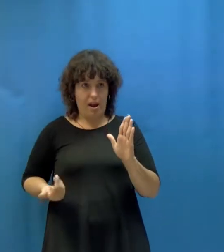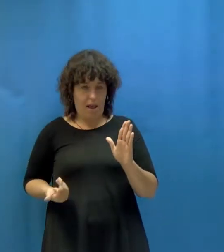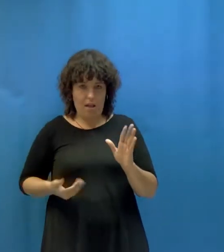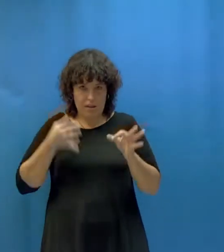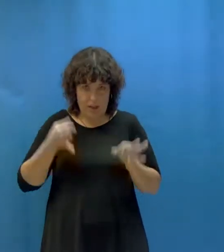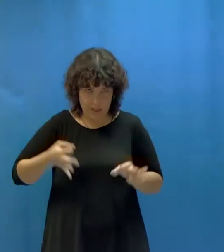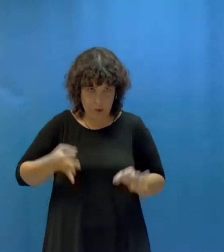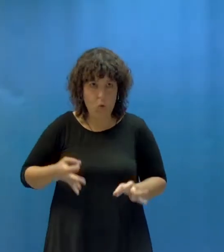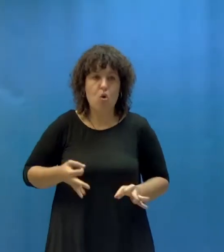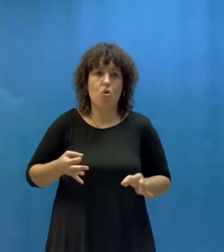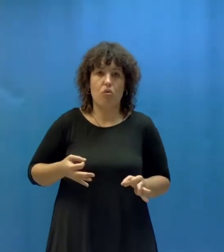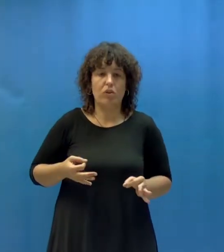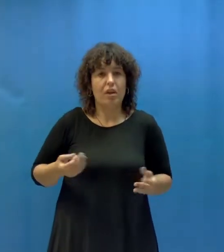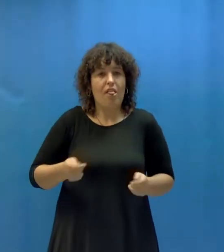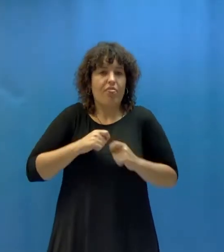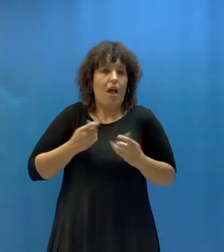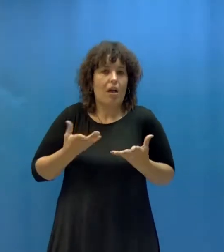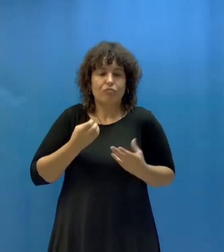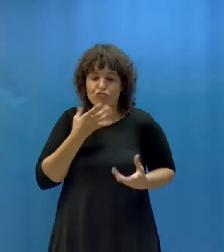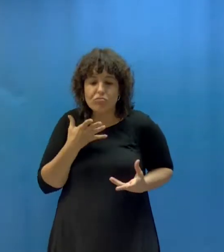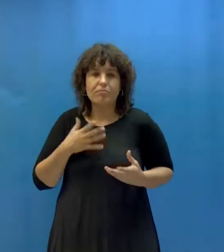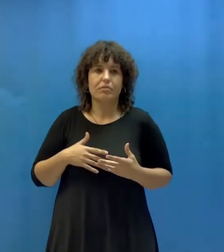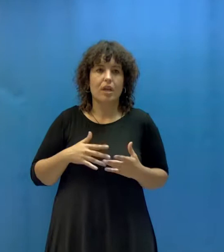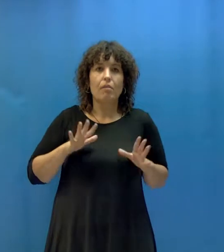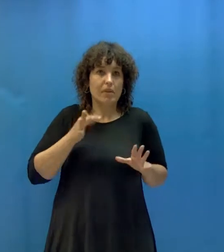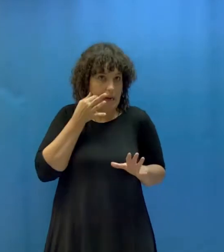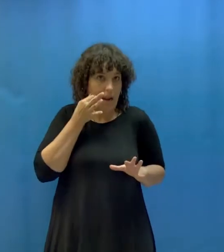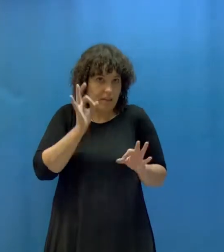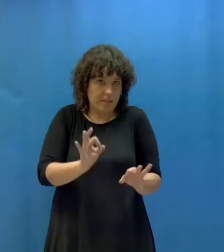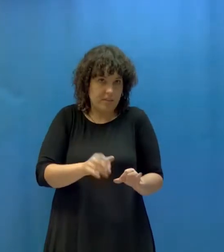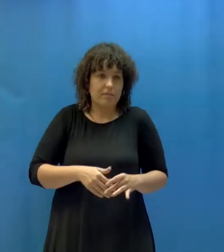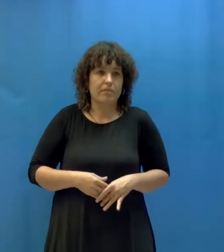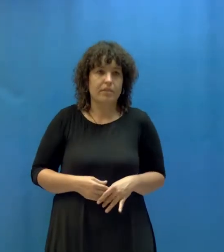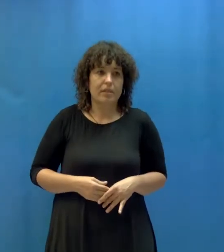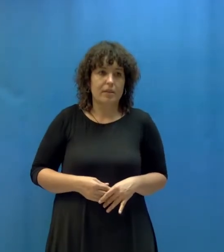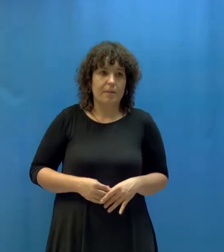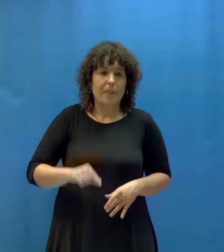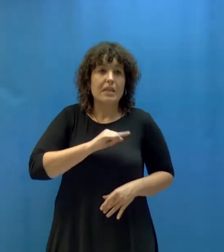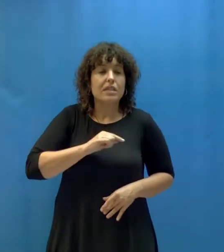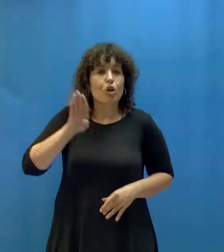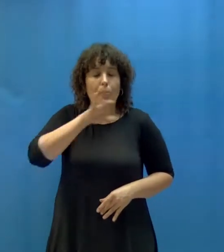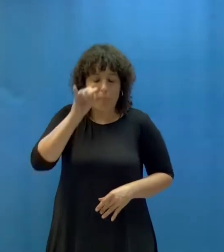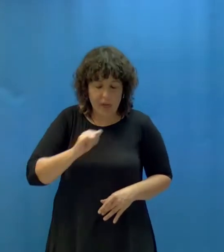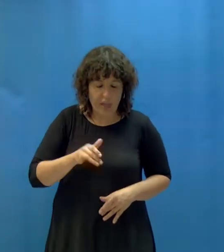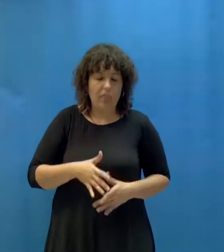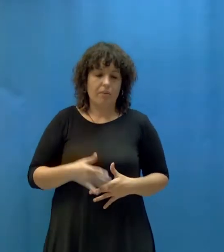alguno nos satisface, pero que es una realidad. Mire, señor Pérez,